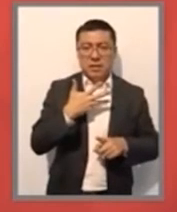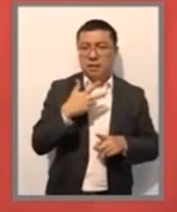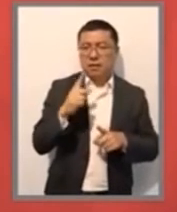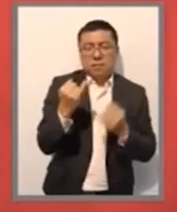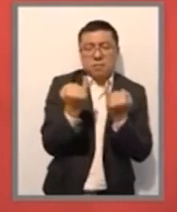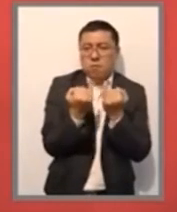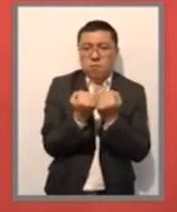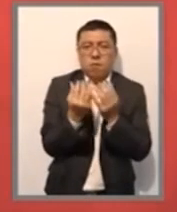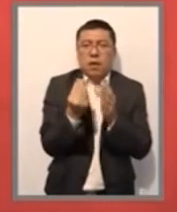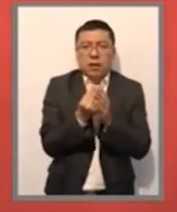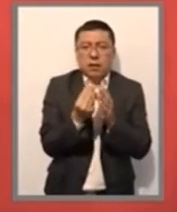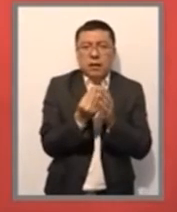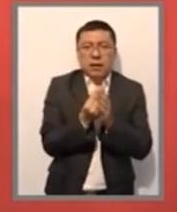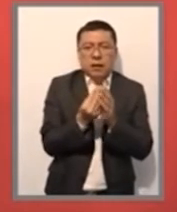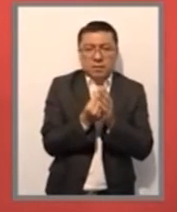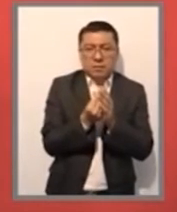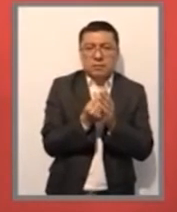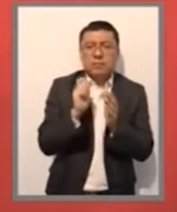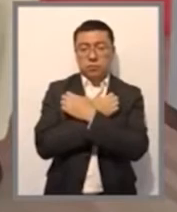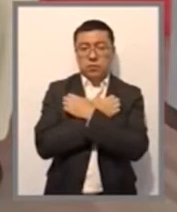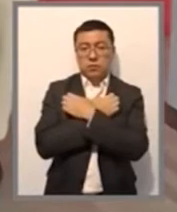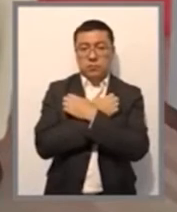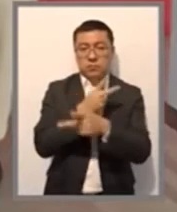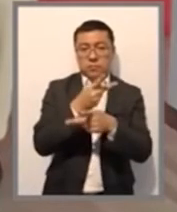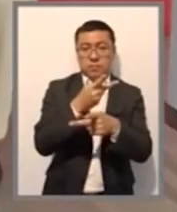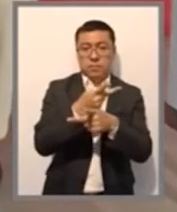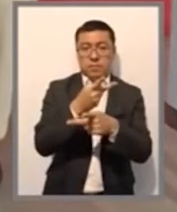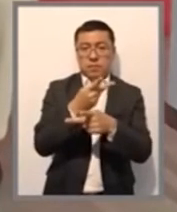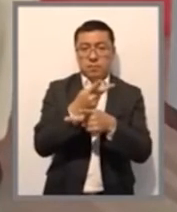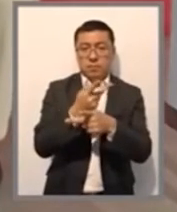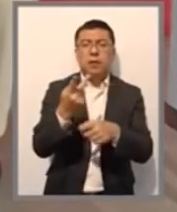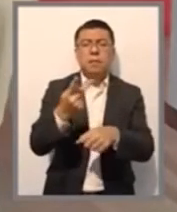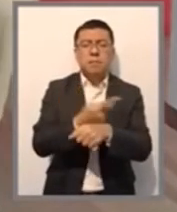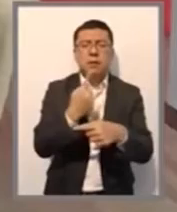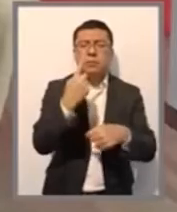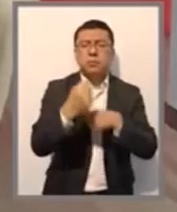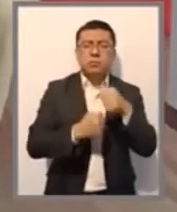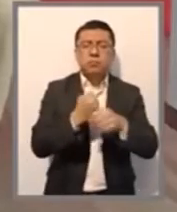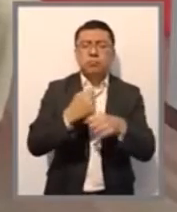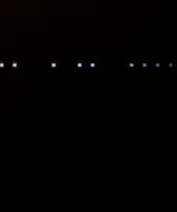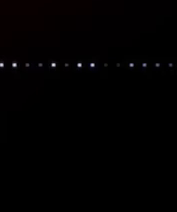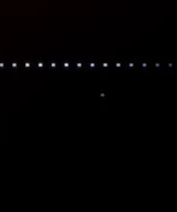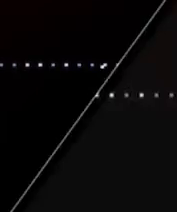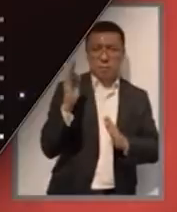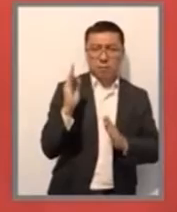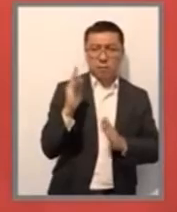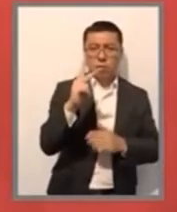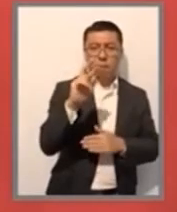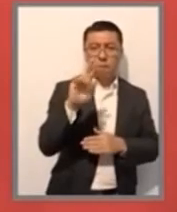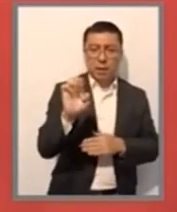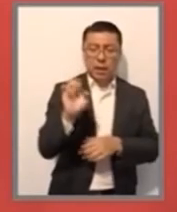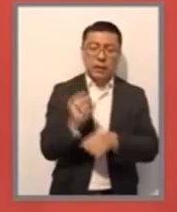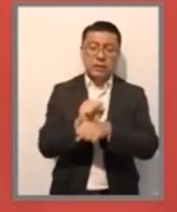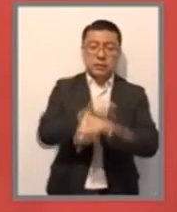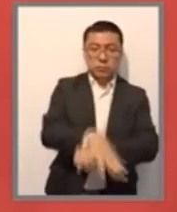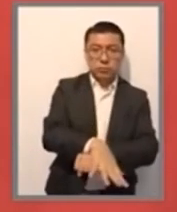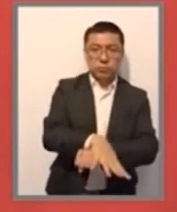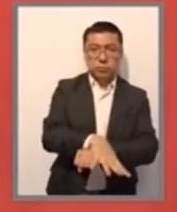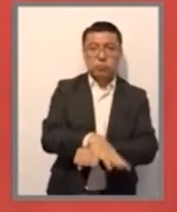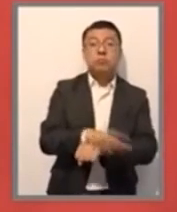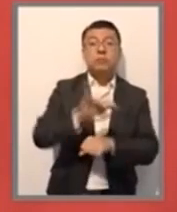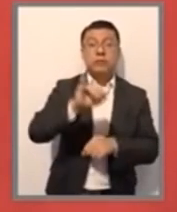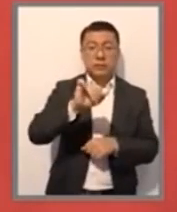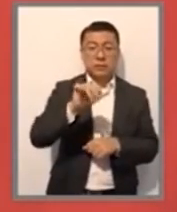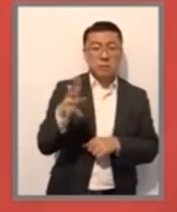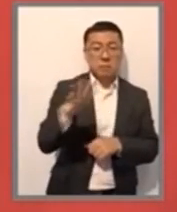la economía. Respecto a las preinscripciones que se realizaron en febrero, señaló lo siguiente. Aproximadamente el 90%